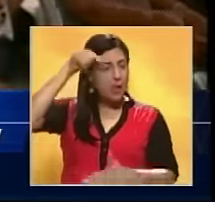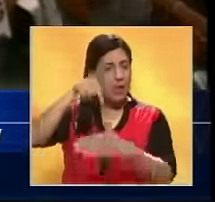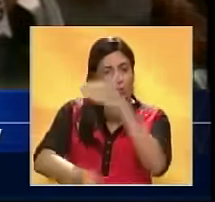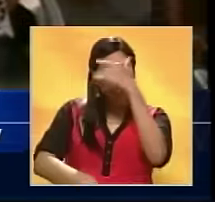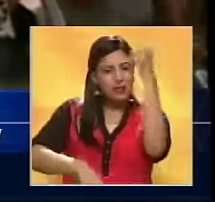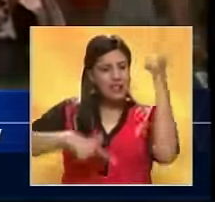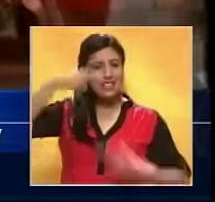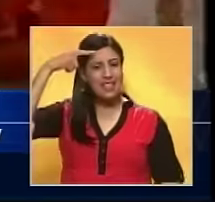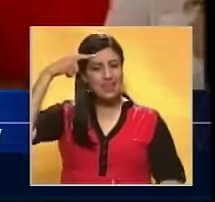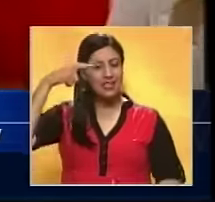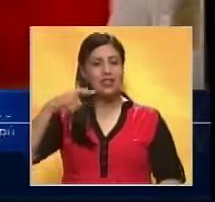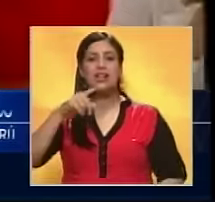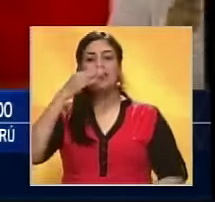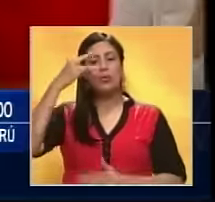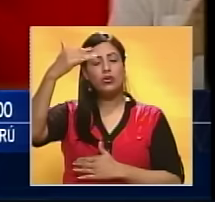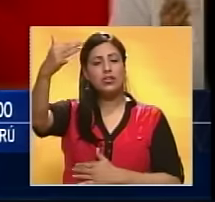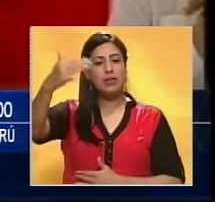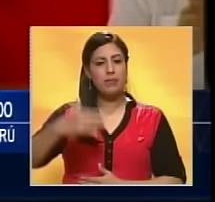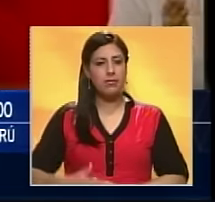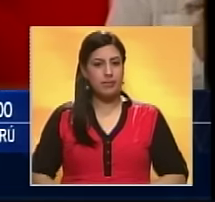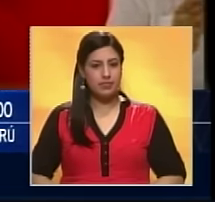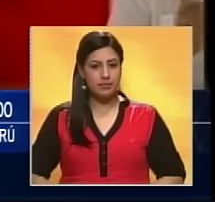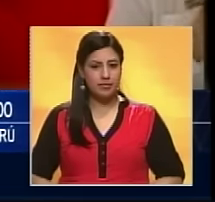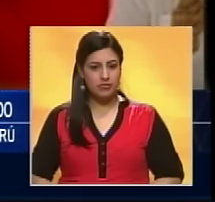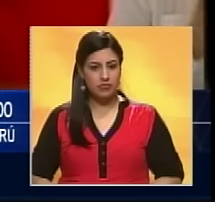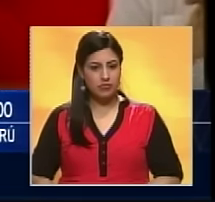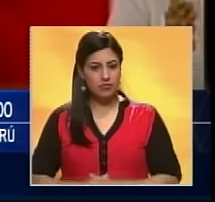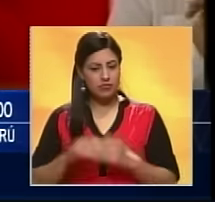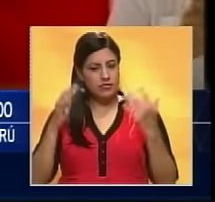profundamente chavista por siempre.